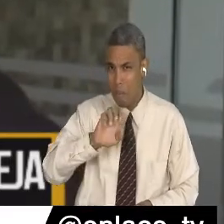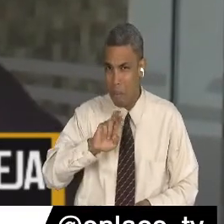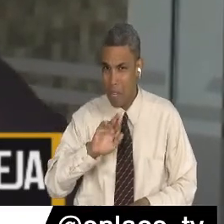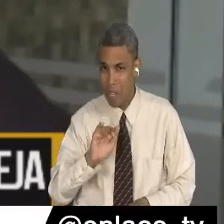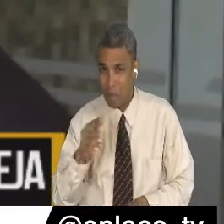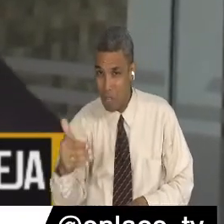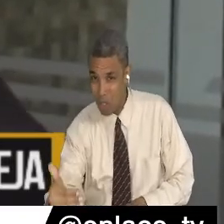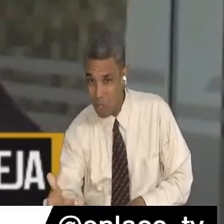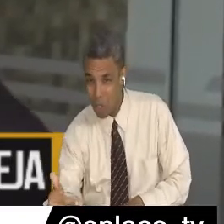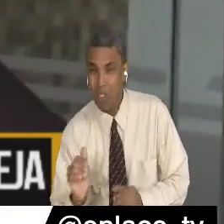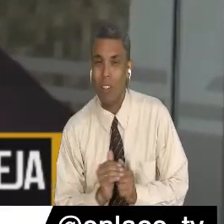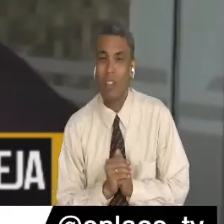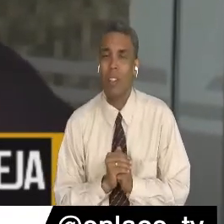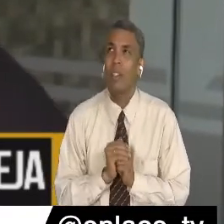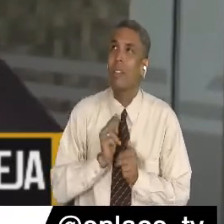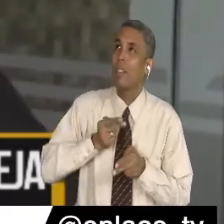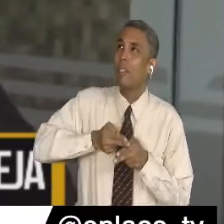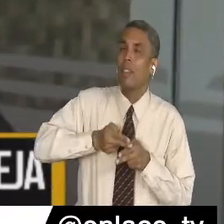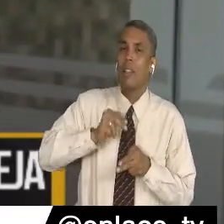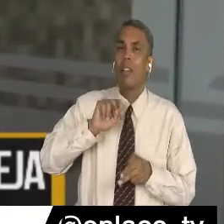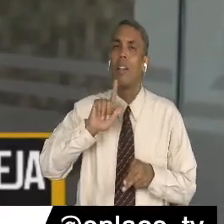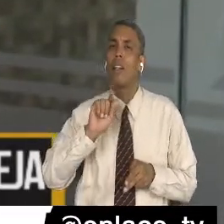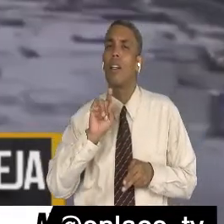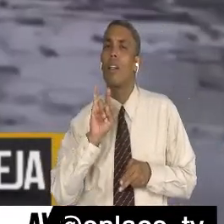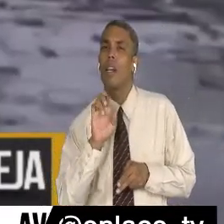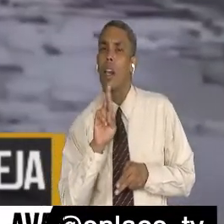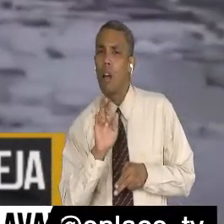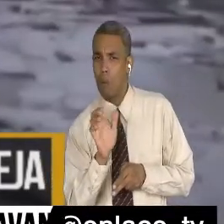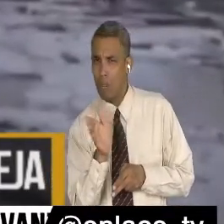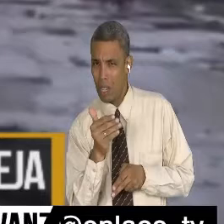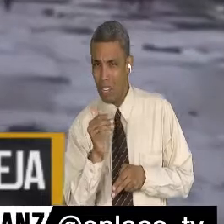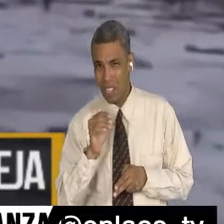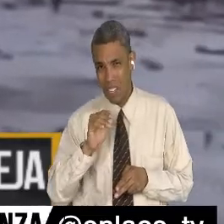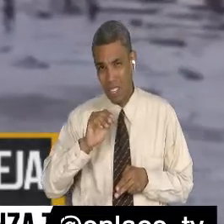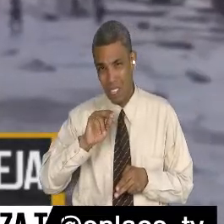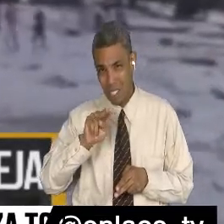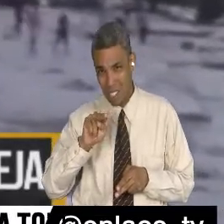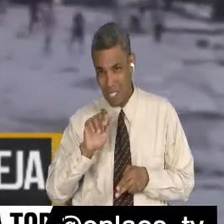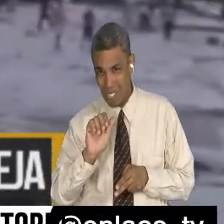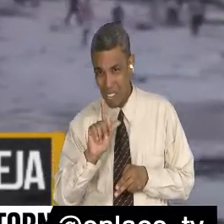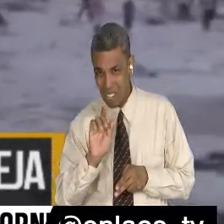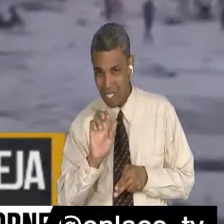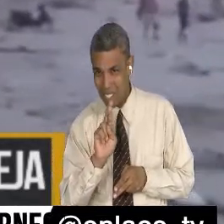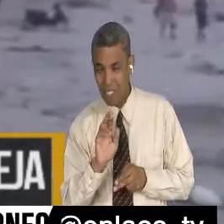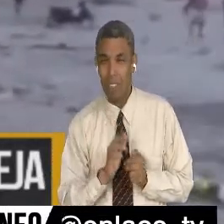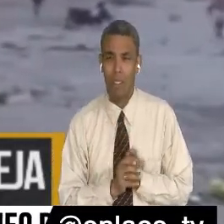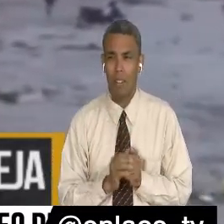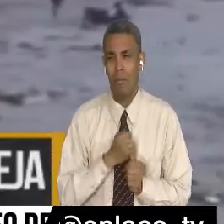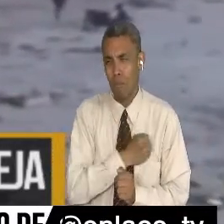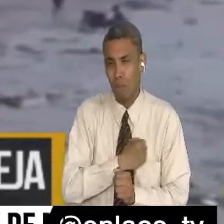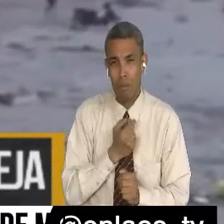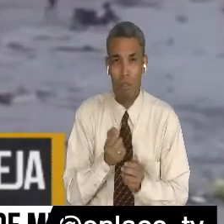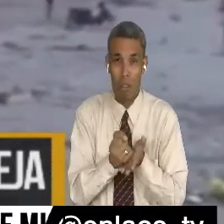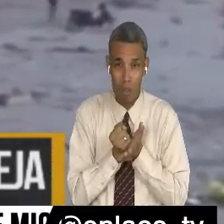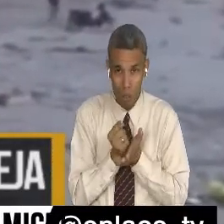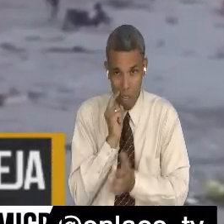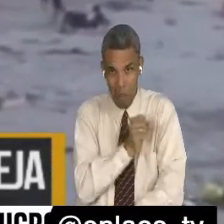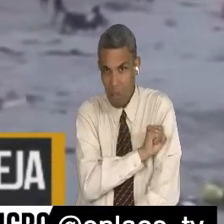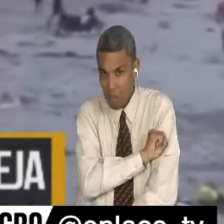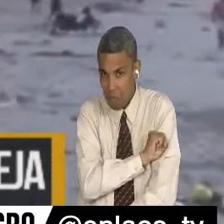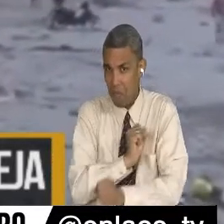llama Laura Sofía González Salazar. Este hombre pide la ayuda de los organismos de socorro para poder ubicar a sus